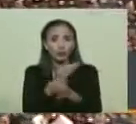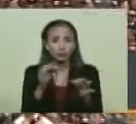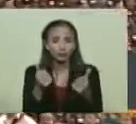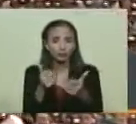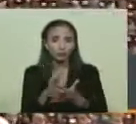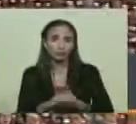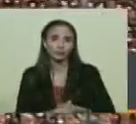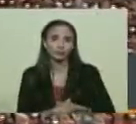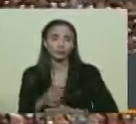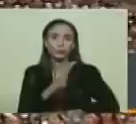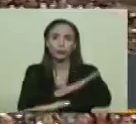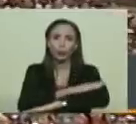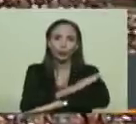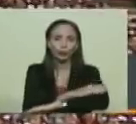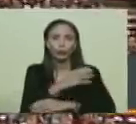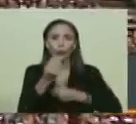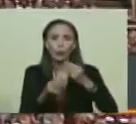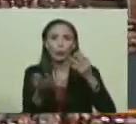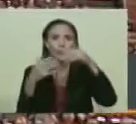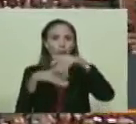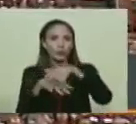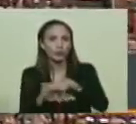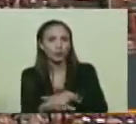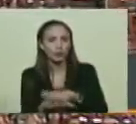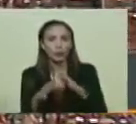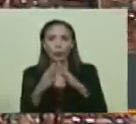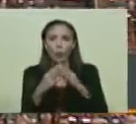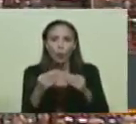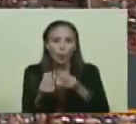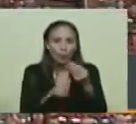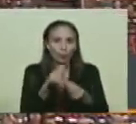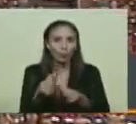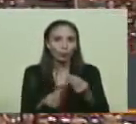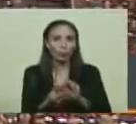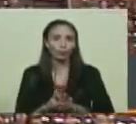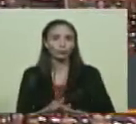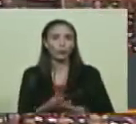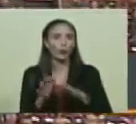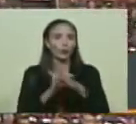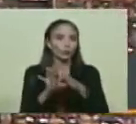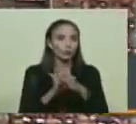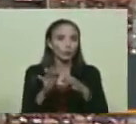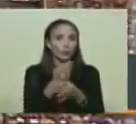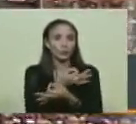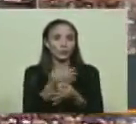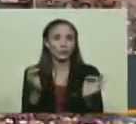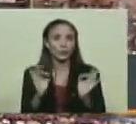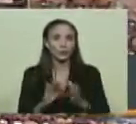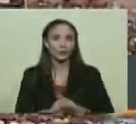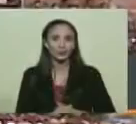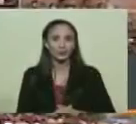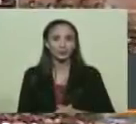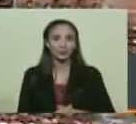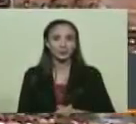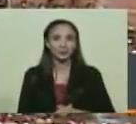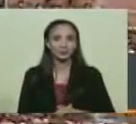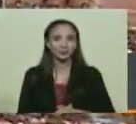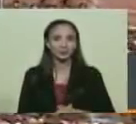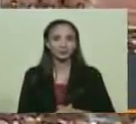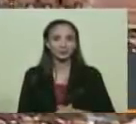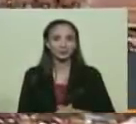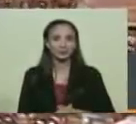En la disciplina a nivel integral, en el cumplimiento de las funciones, en la disciplina